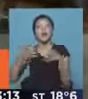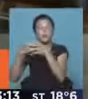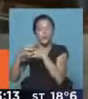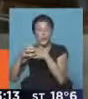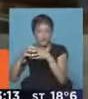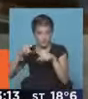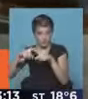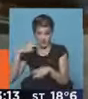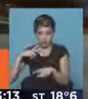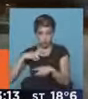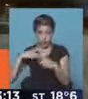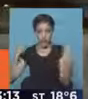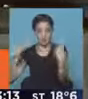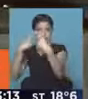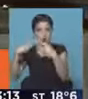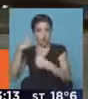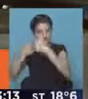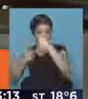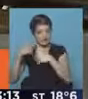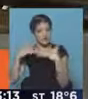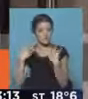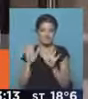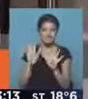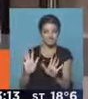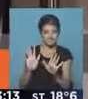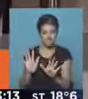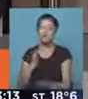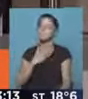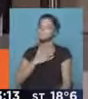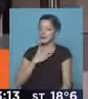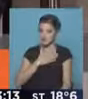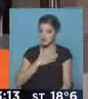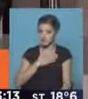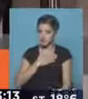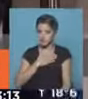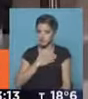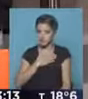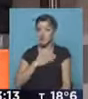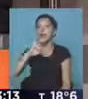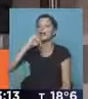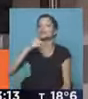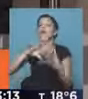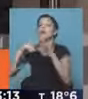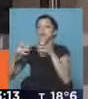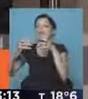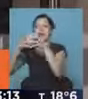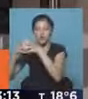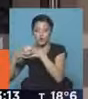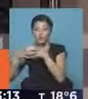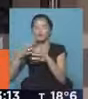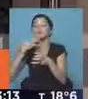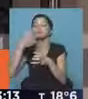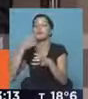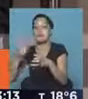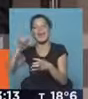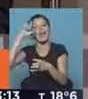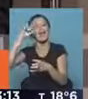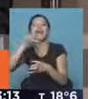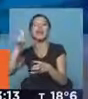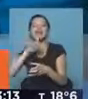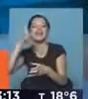es bastante cuestionable, ¿no? A mí lo que me parece que el mejor motivo para que las élites decidan es que las élites son los que sostienen